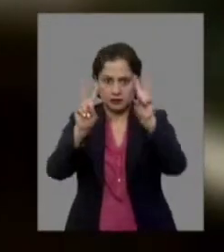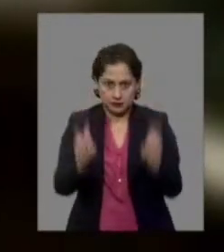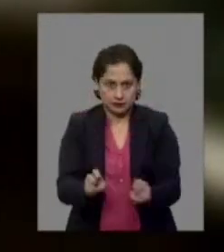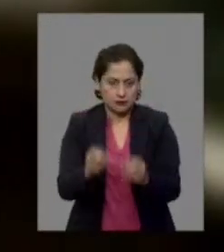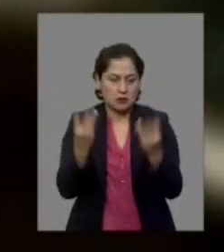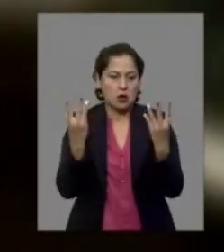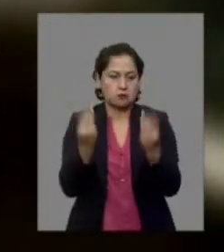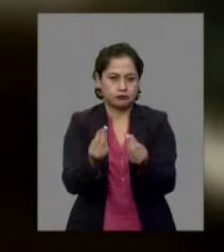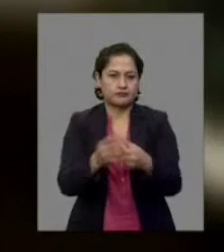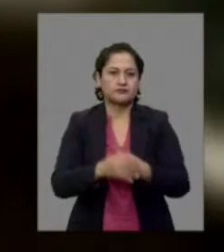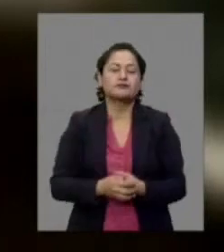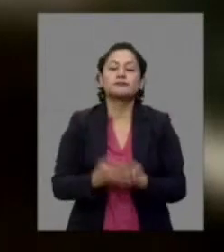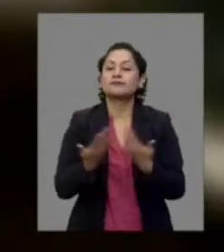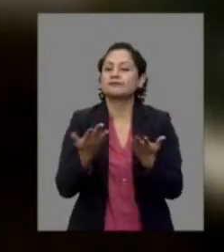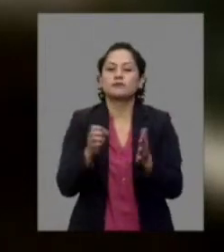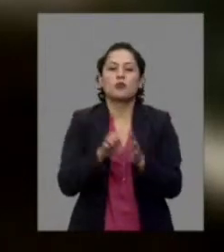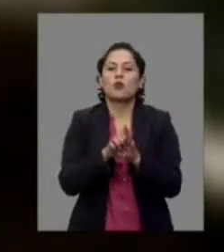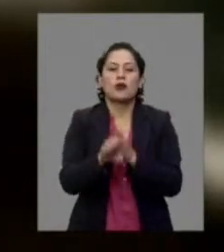empezando por